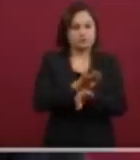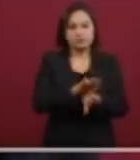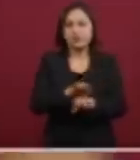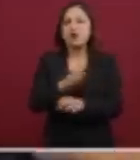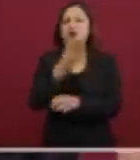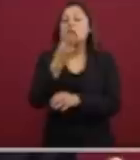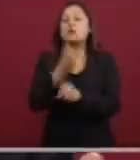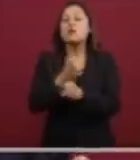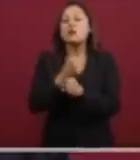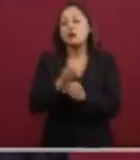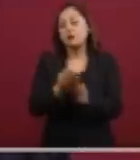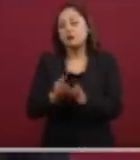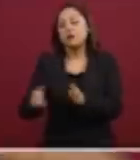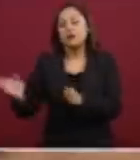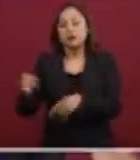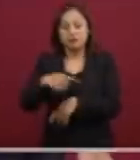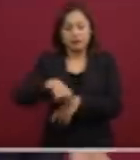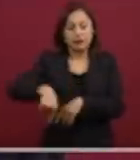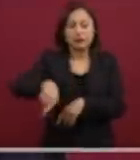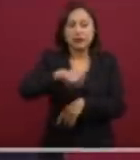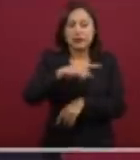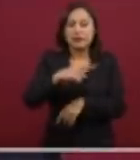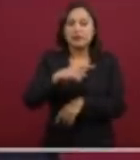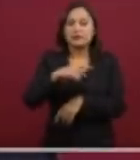que se elija ese comité